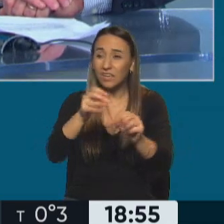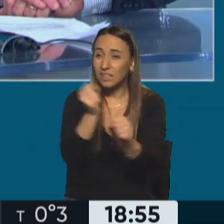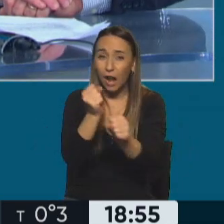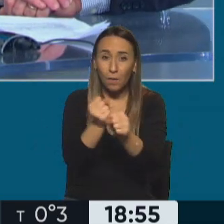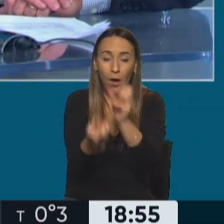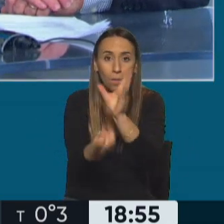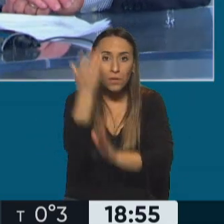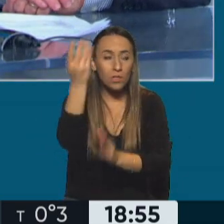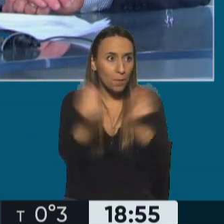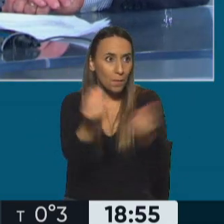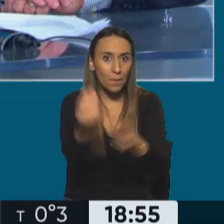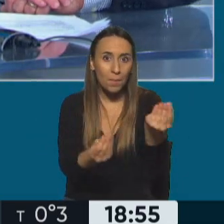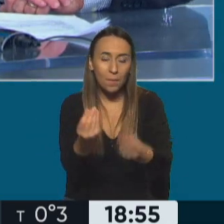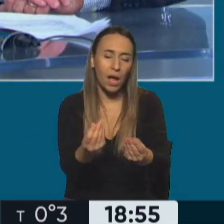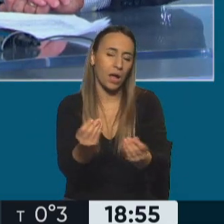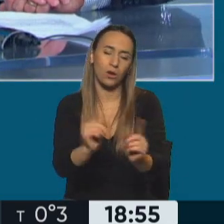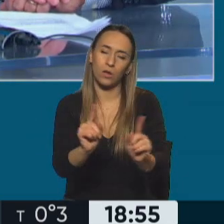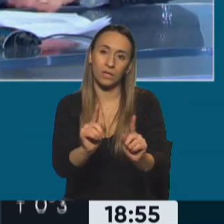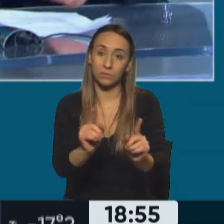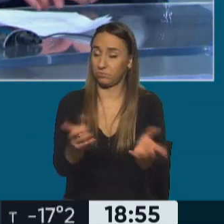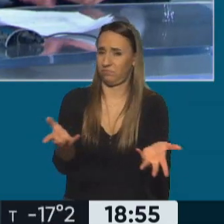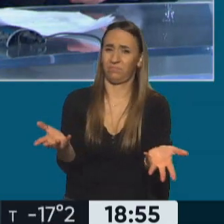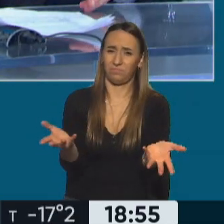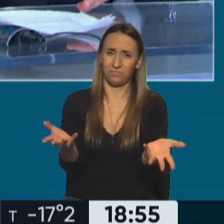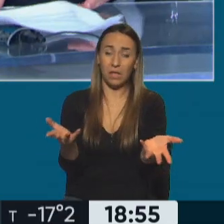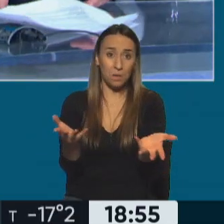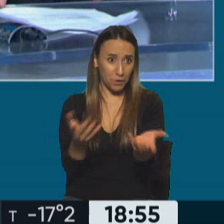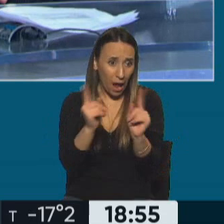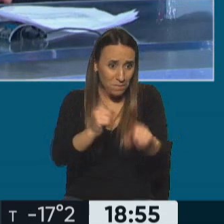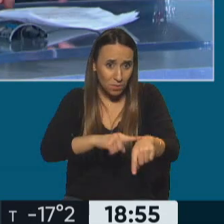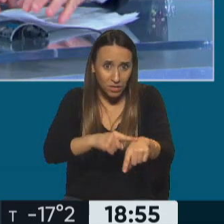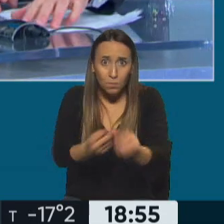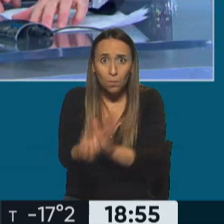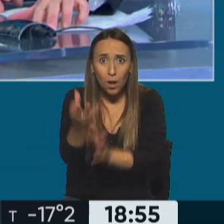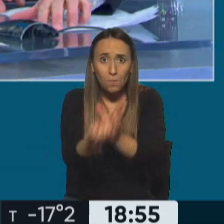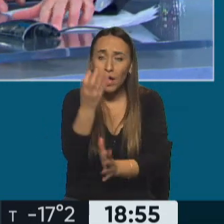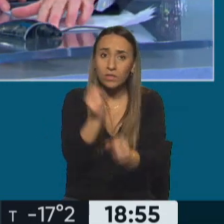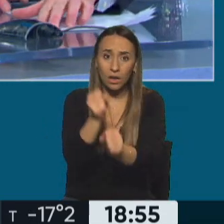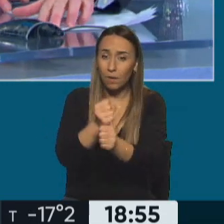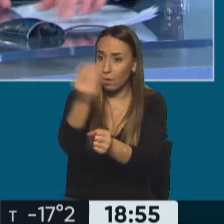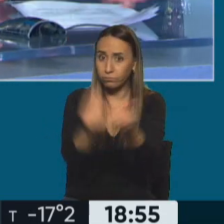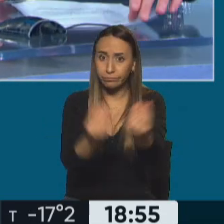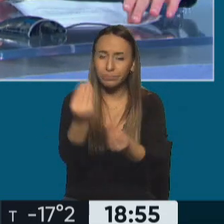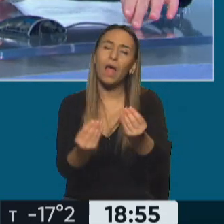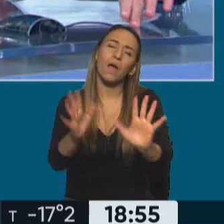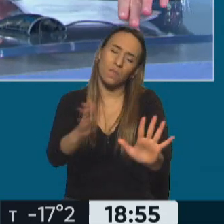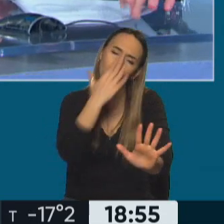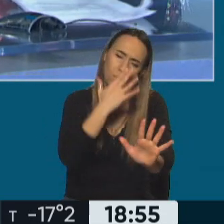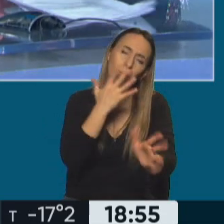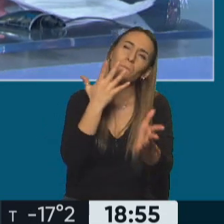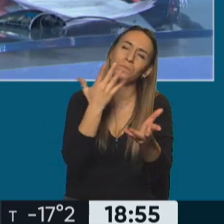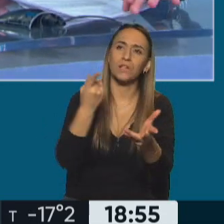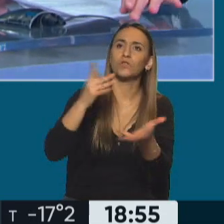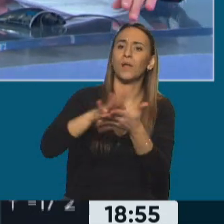trabajo. Y si algo ocurrió en este último tiempo, es que se fueron generando puestos de trabajo. Después podemos hablar del poder adquisitivo de los trabajadores, pero se